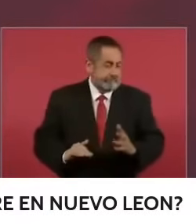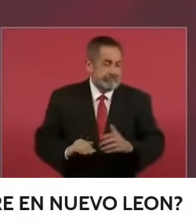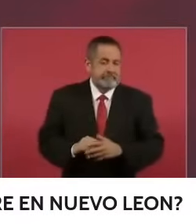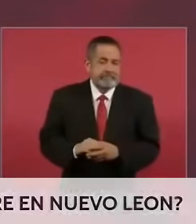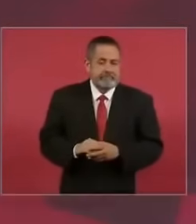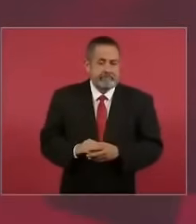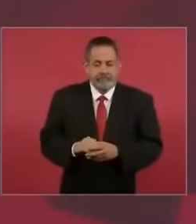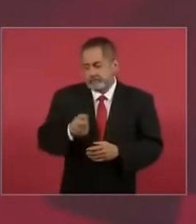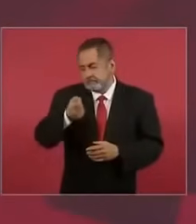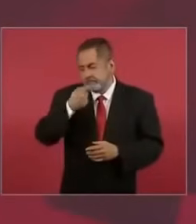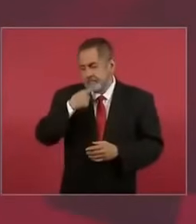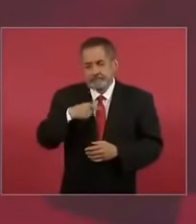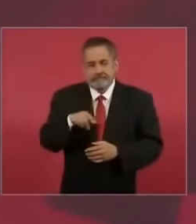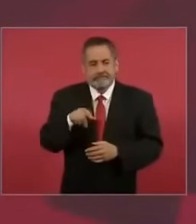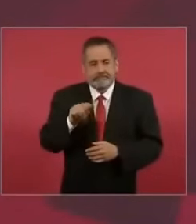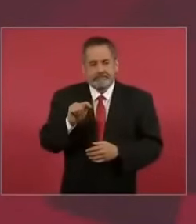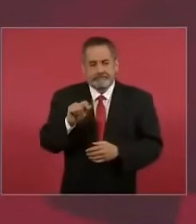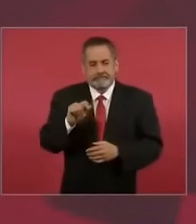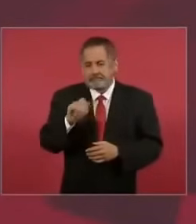un tafil.